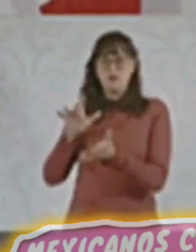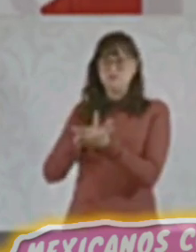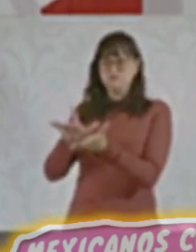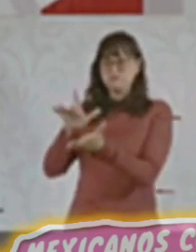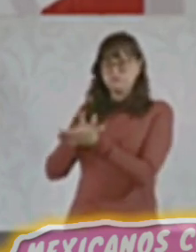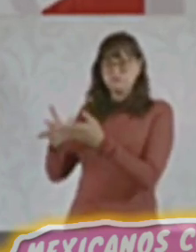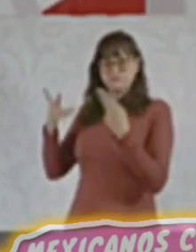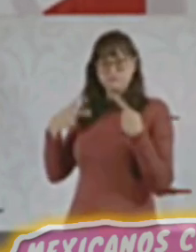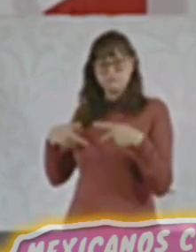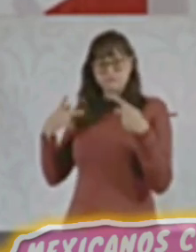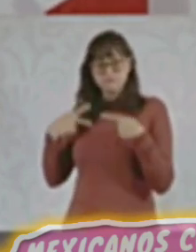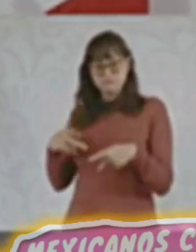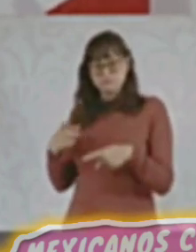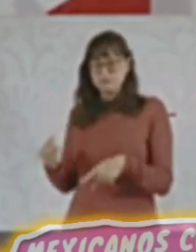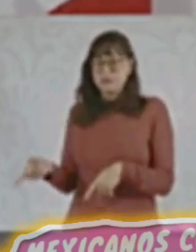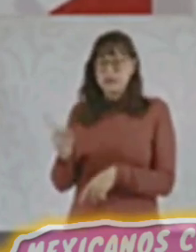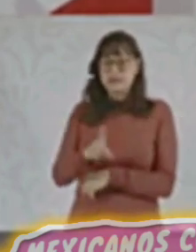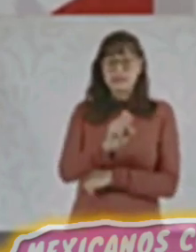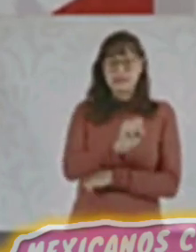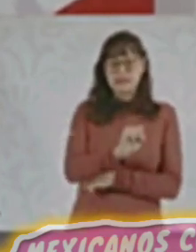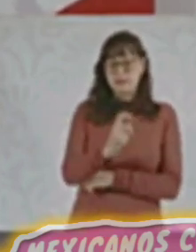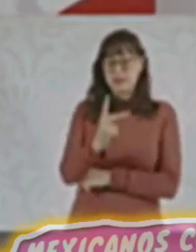Seguridad, y se permitió